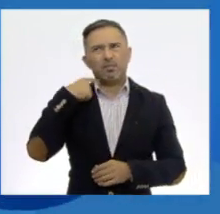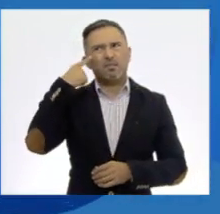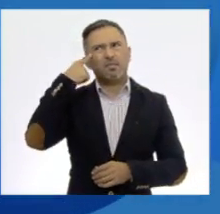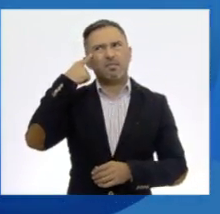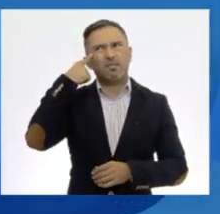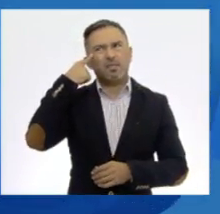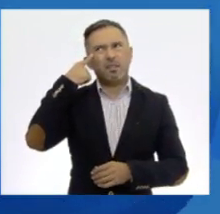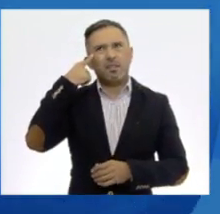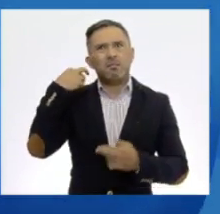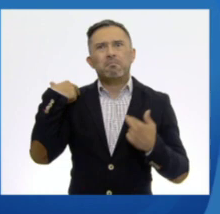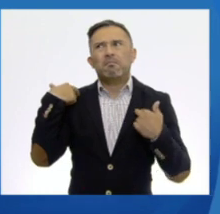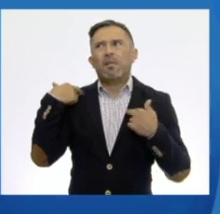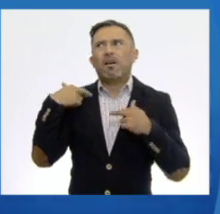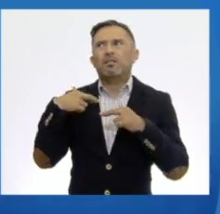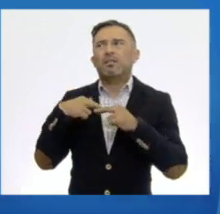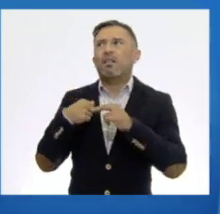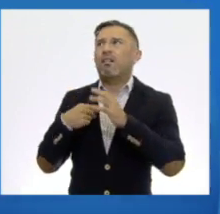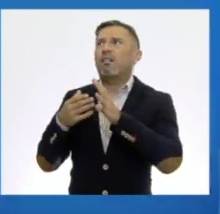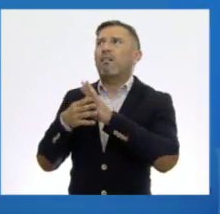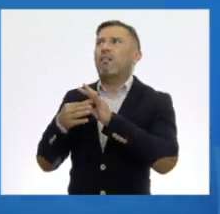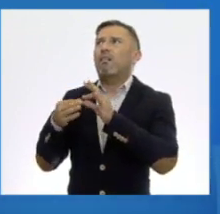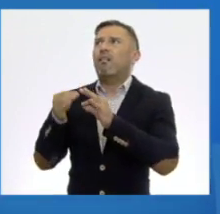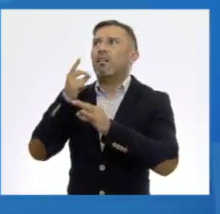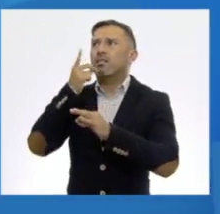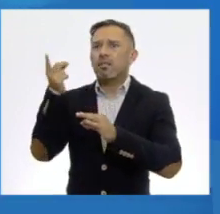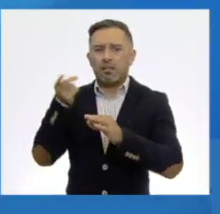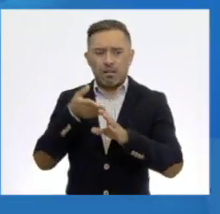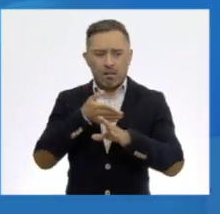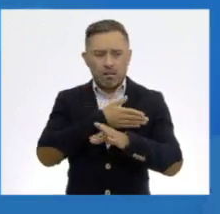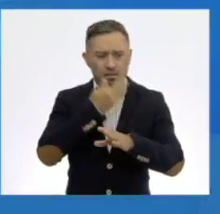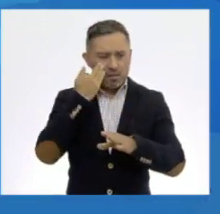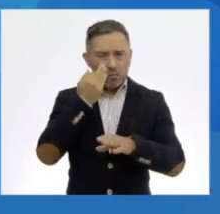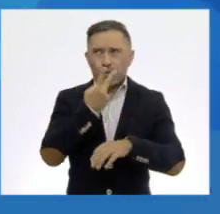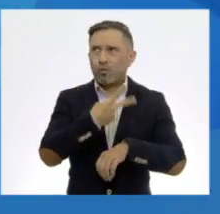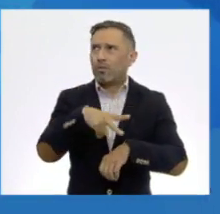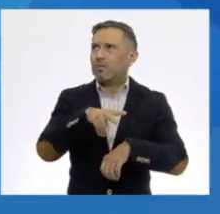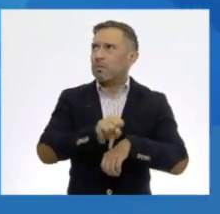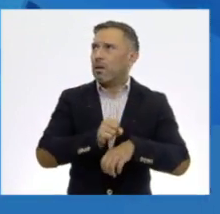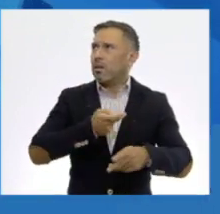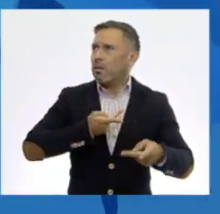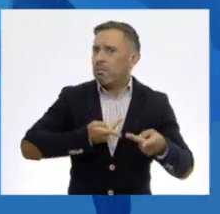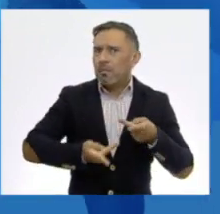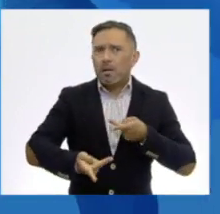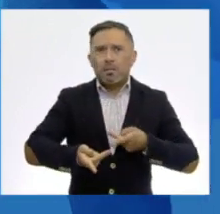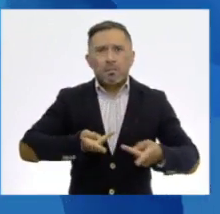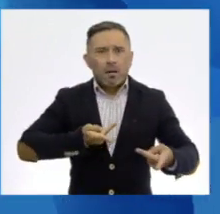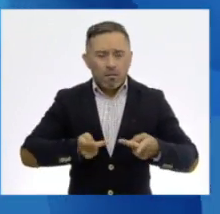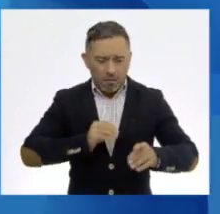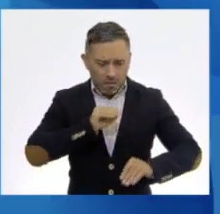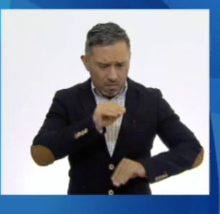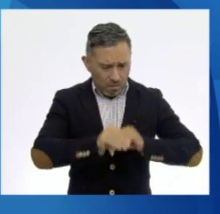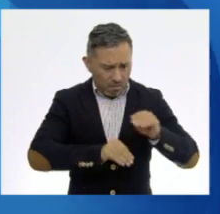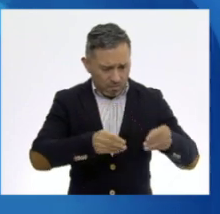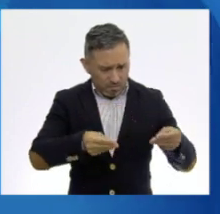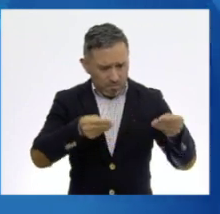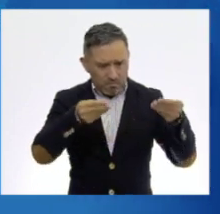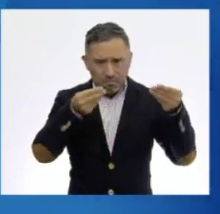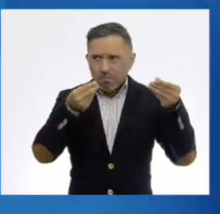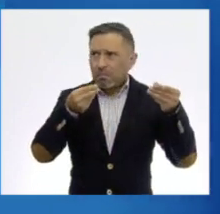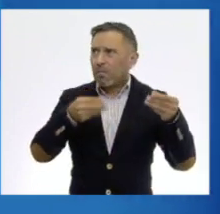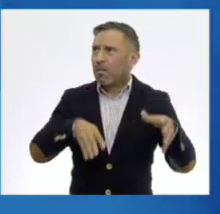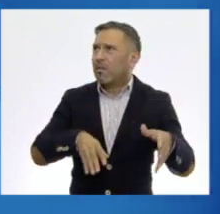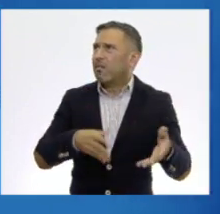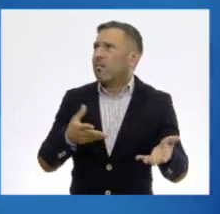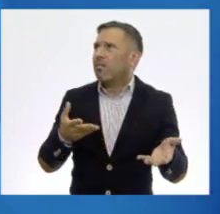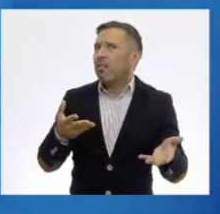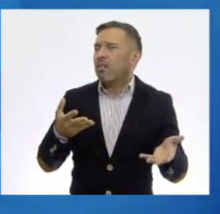tu trabajo de 2 semanas no está listo. Es una lástima, le dedicaste todo tu tiempo y la maestra no te